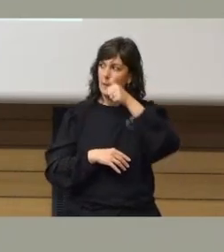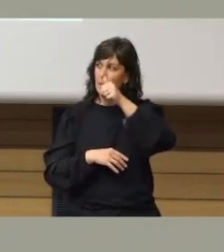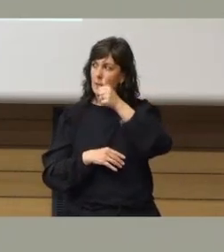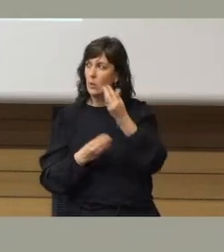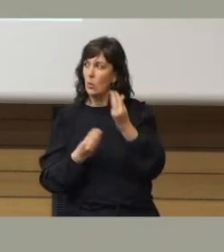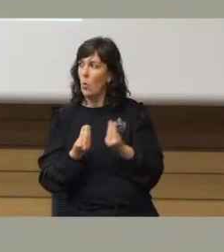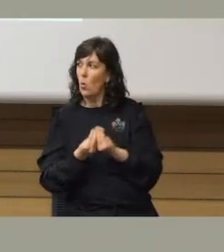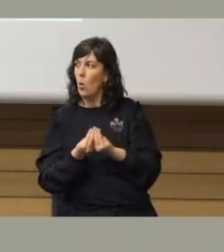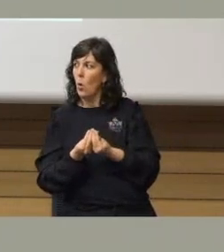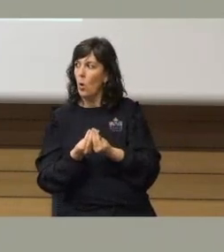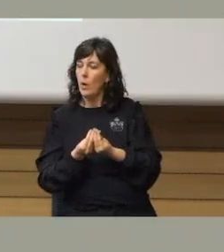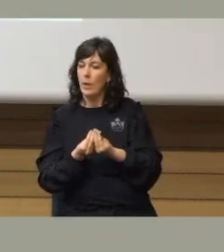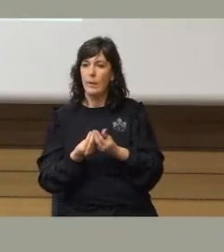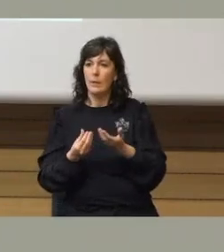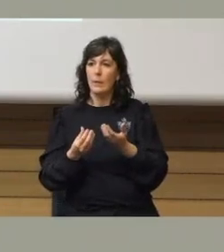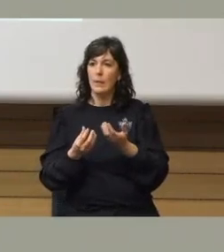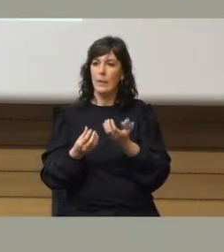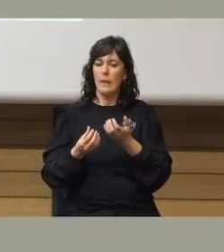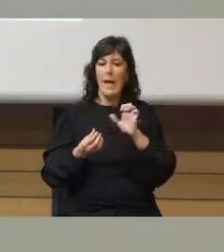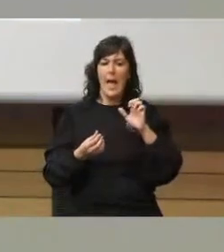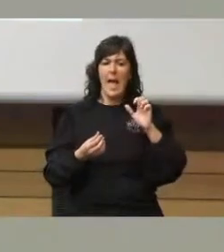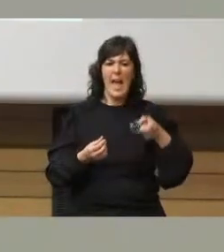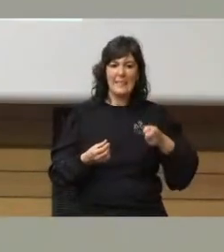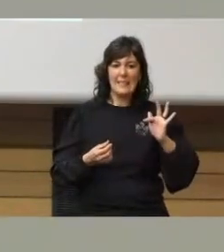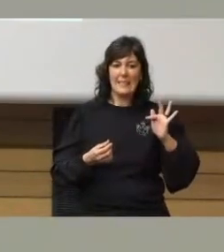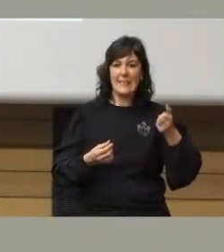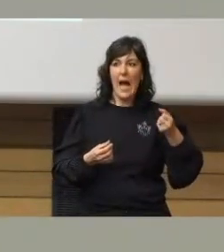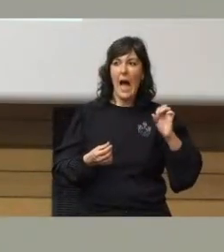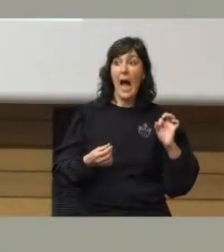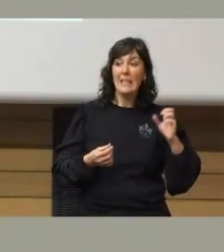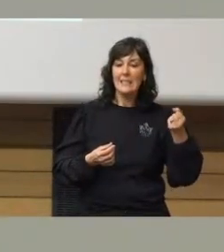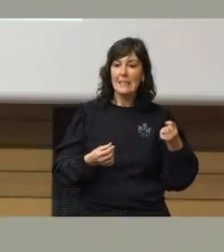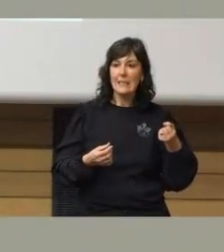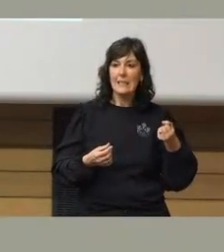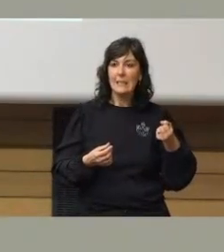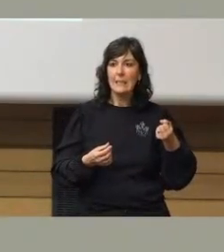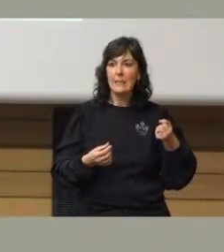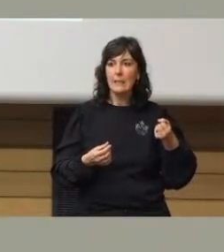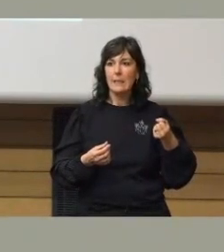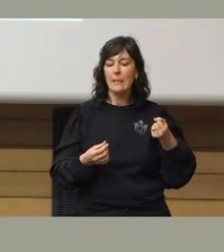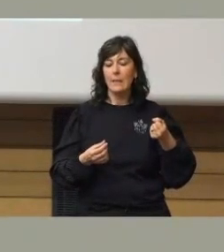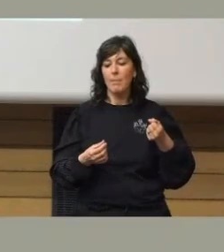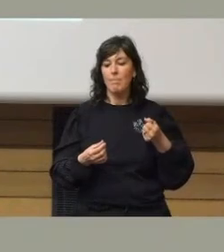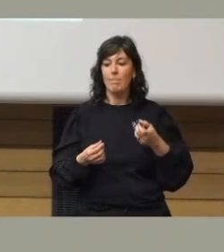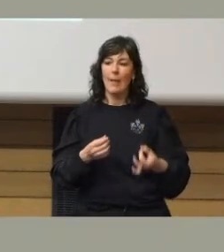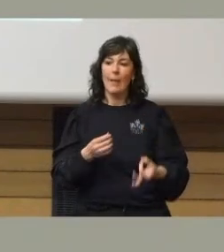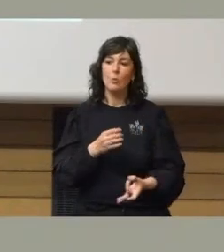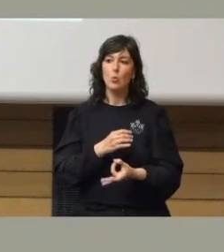El éxtasis es tantógeno. Genera una afectividad extrema. Pregúntale si lo conoce.